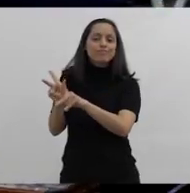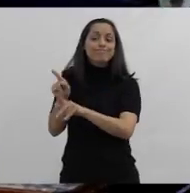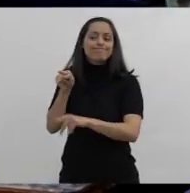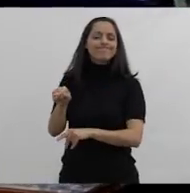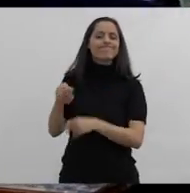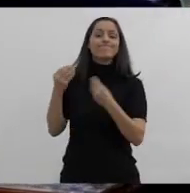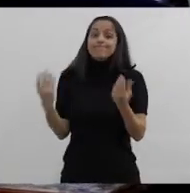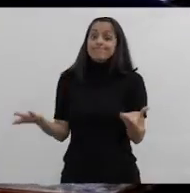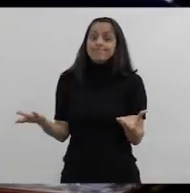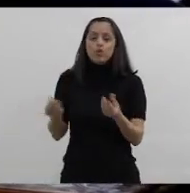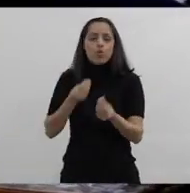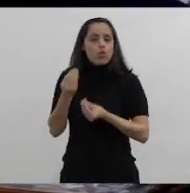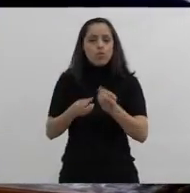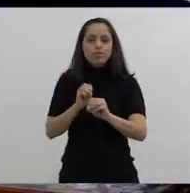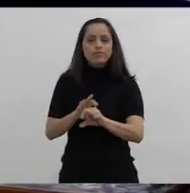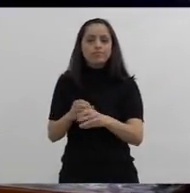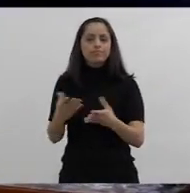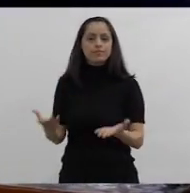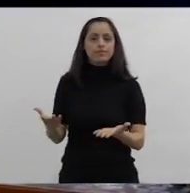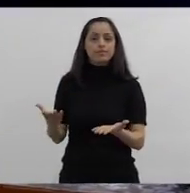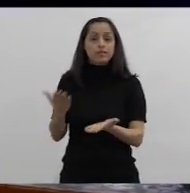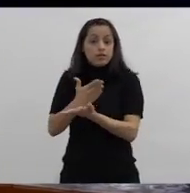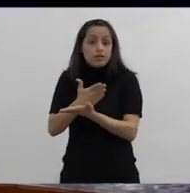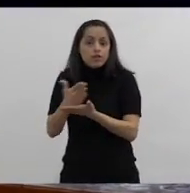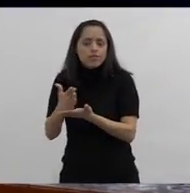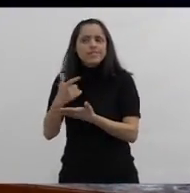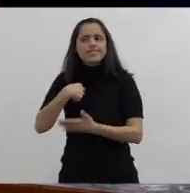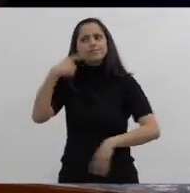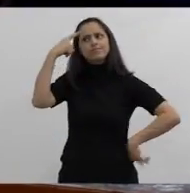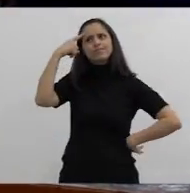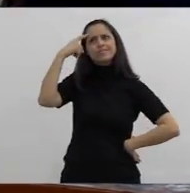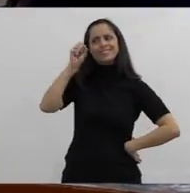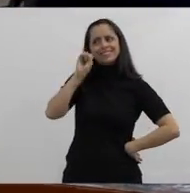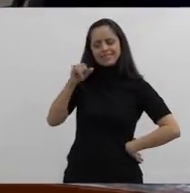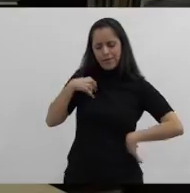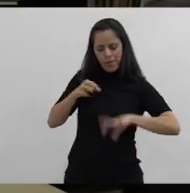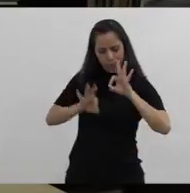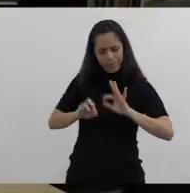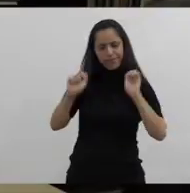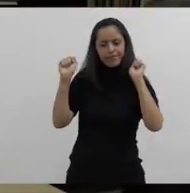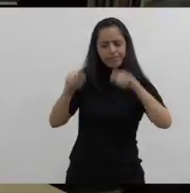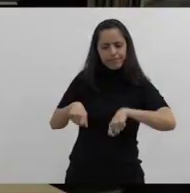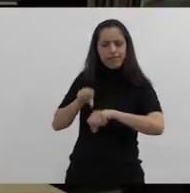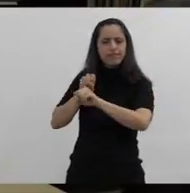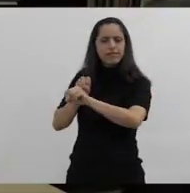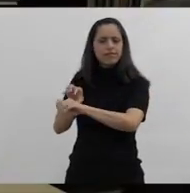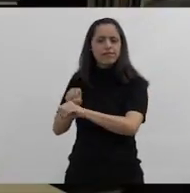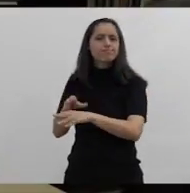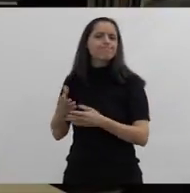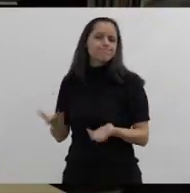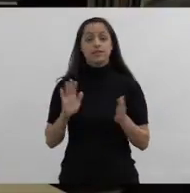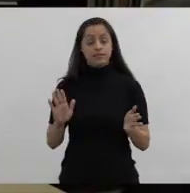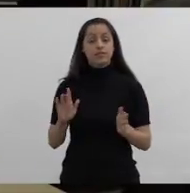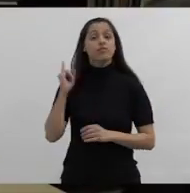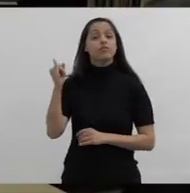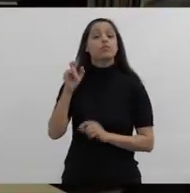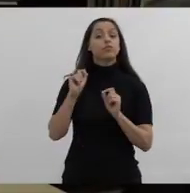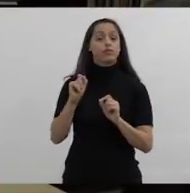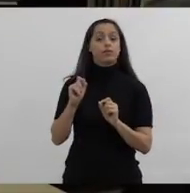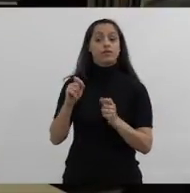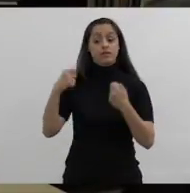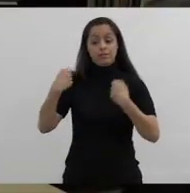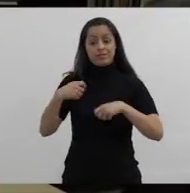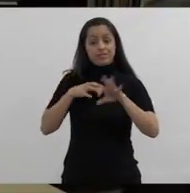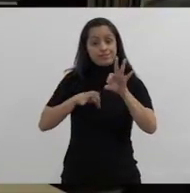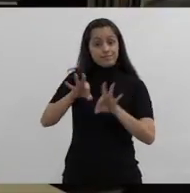uno se planteaba si estaba preparado para ese caso en particular. Lo que pasa es que hay que hacerlo de acuerdo a desde dónde